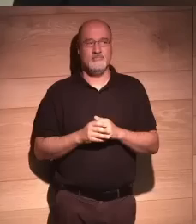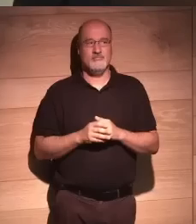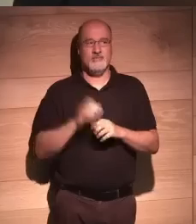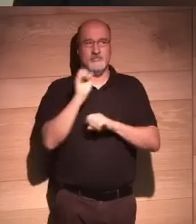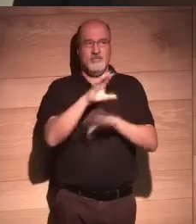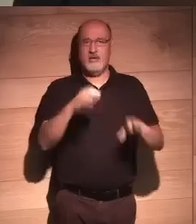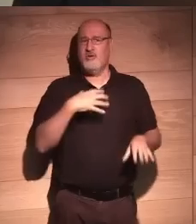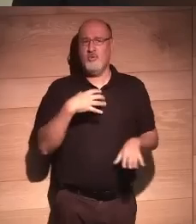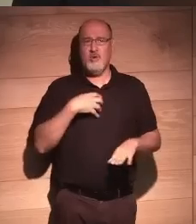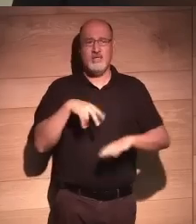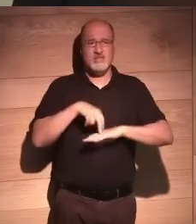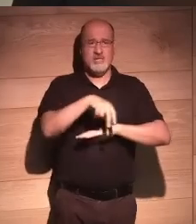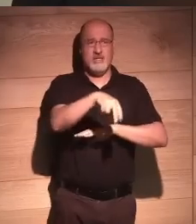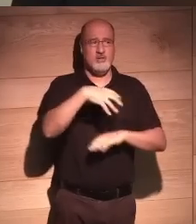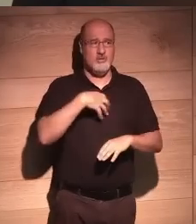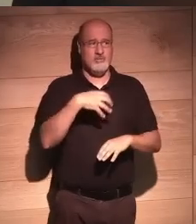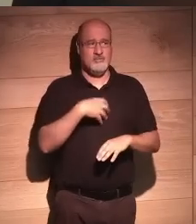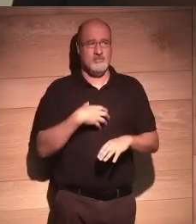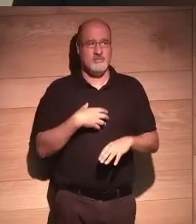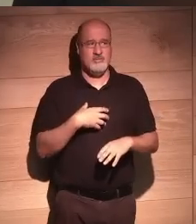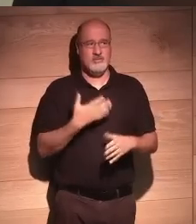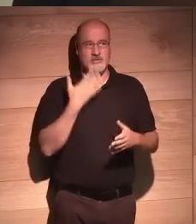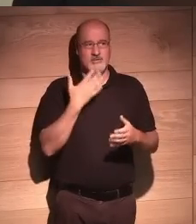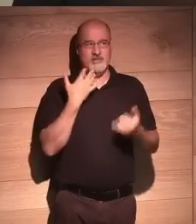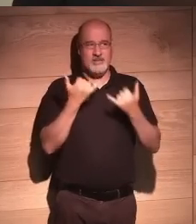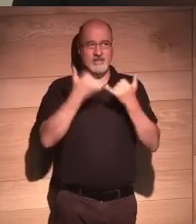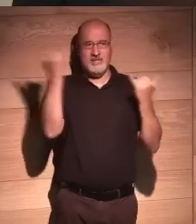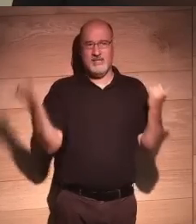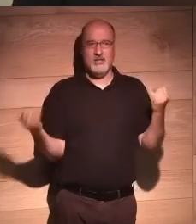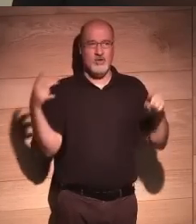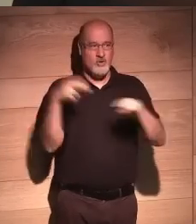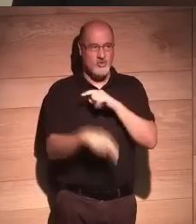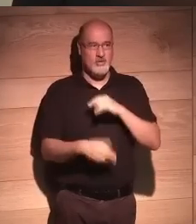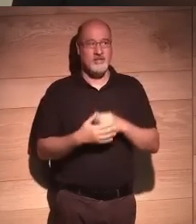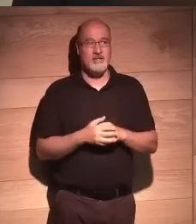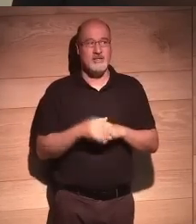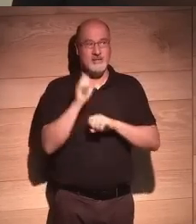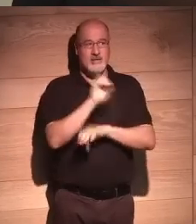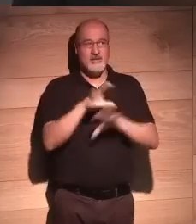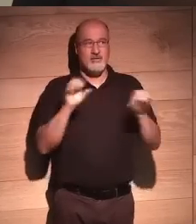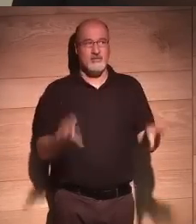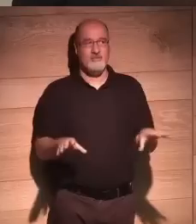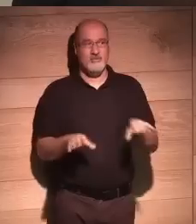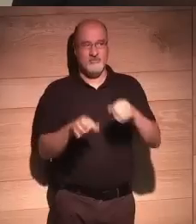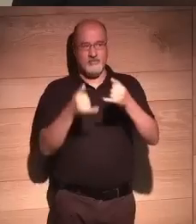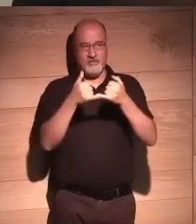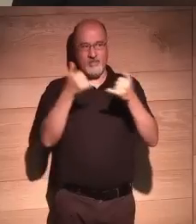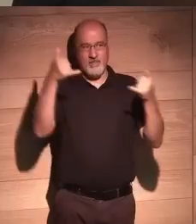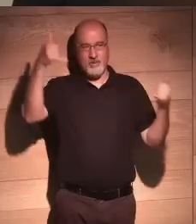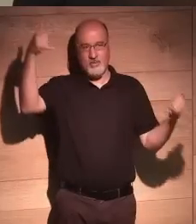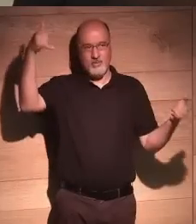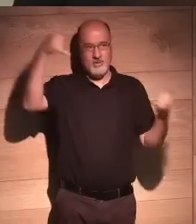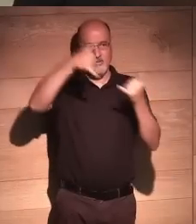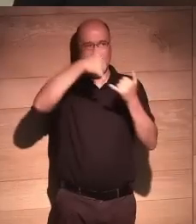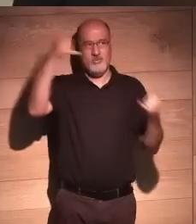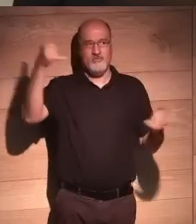no puede salir el mago, que no puede salir el mago, que le han cortado el hilo. el mago debía tener un hilo preparado